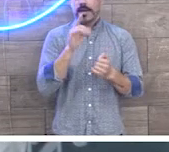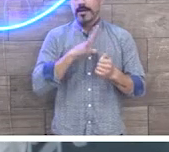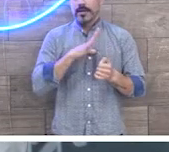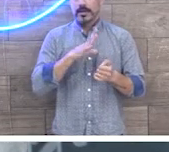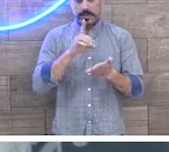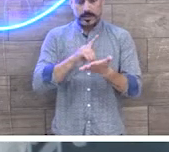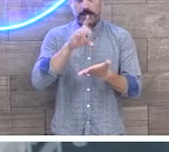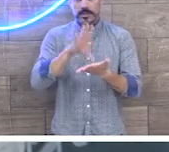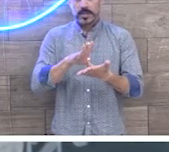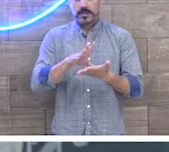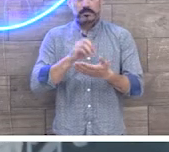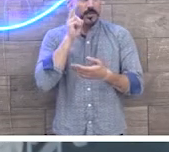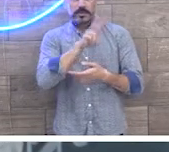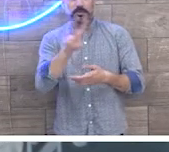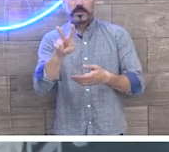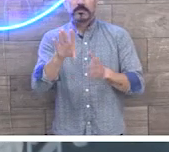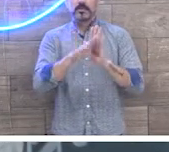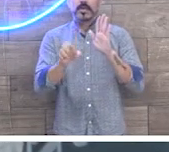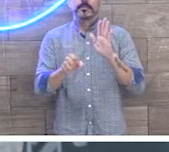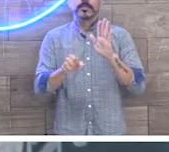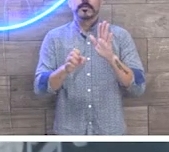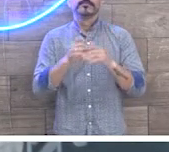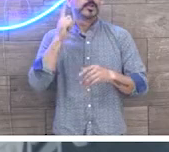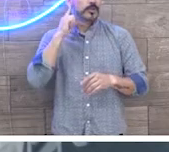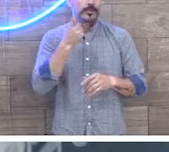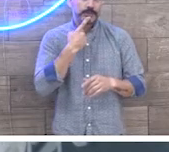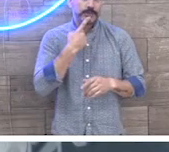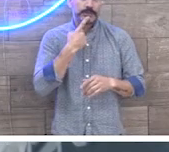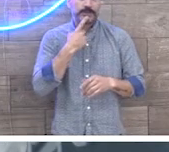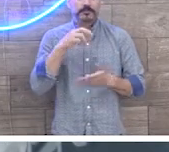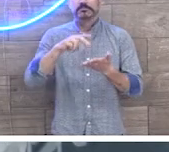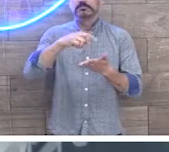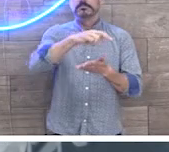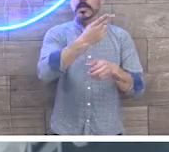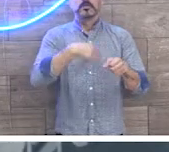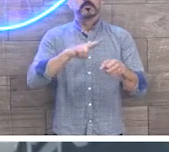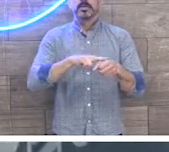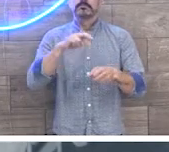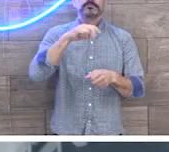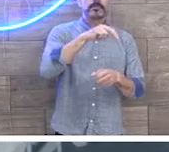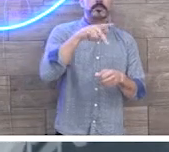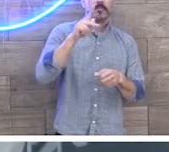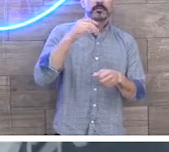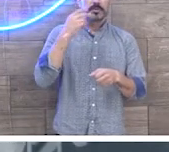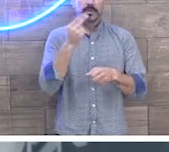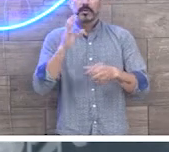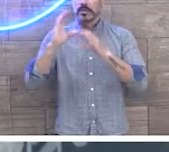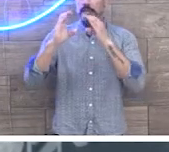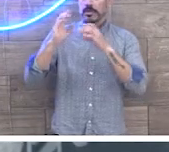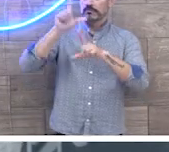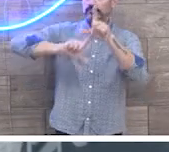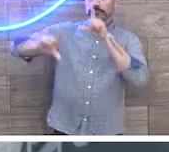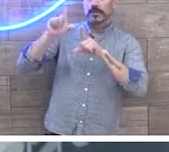discapacidades invisibles, como sería en el caso de las personas sordas, que hasta que no nos damos cuenta que no hablan, nos damos cuenta que